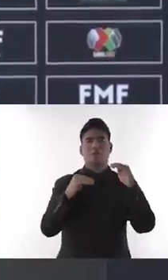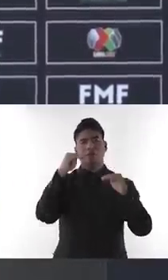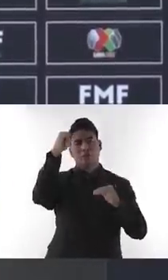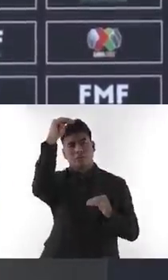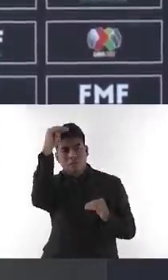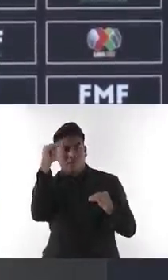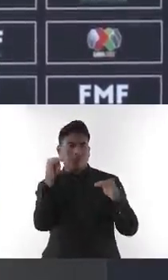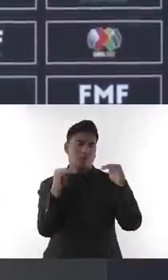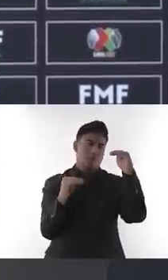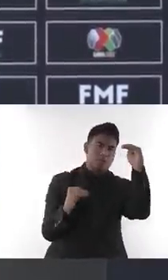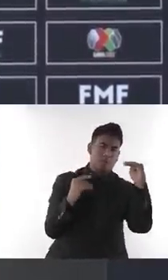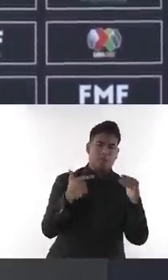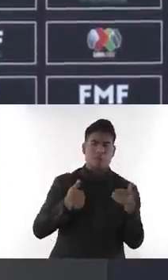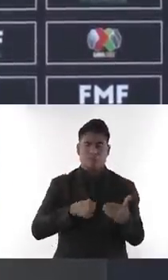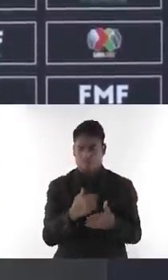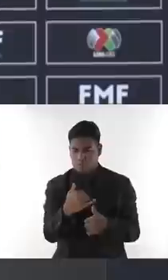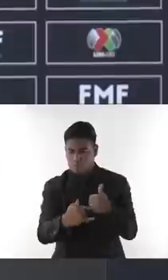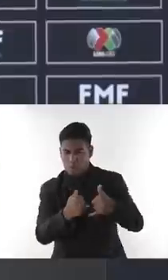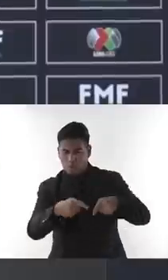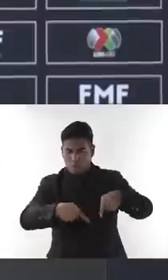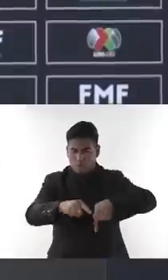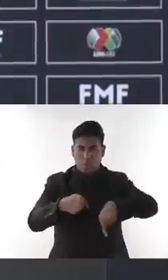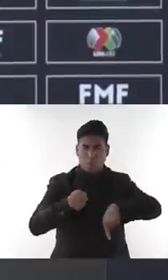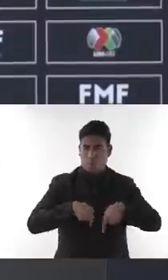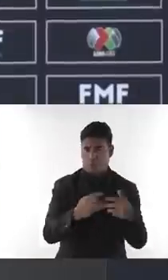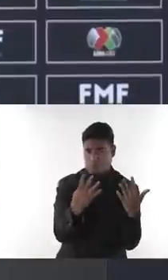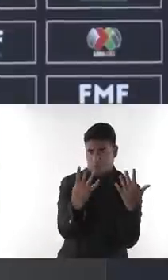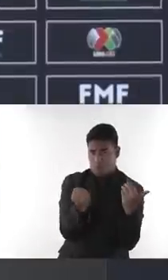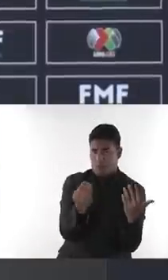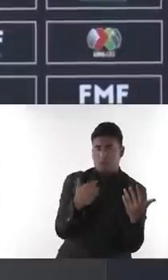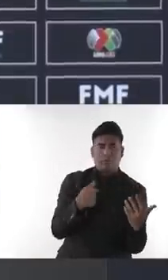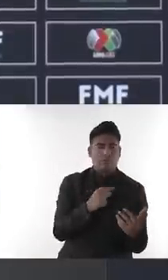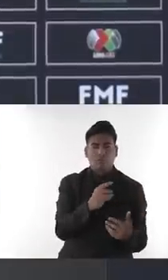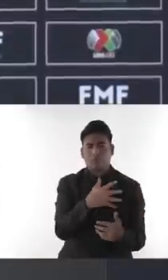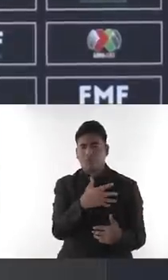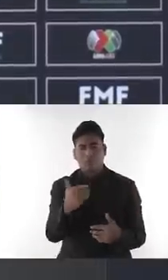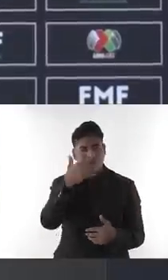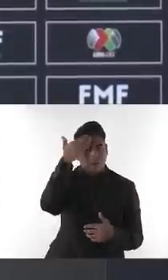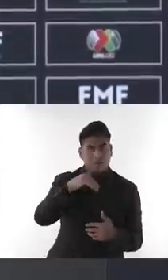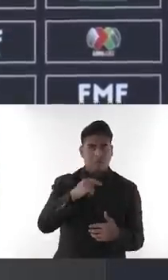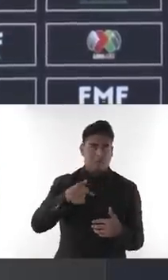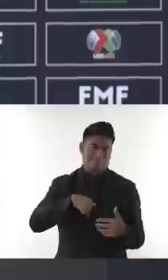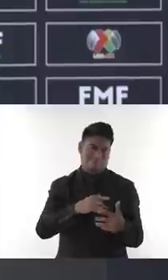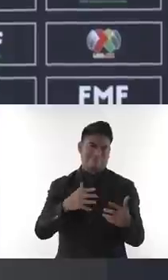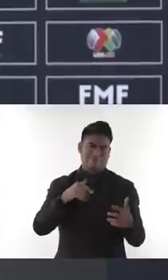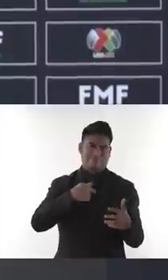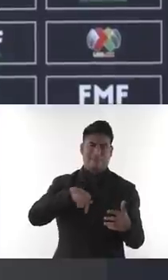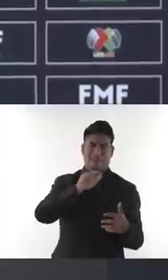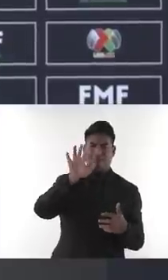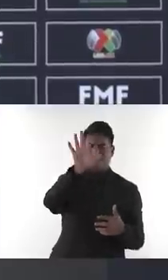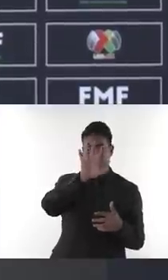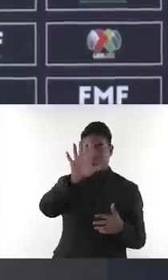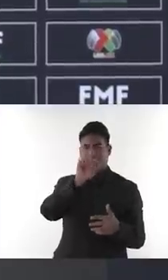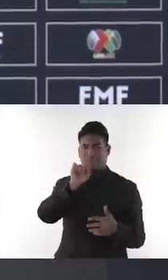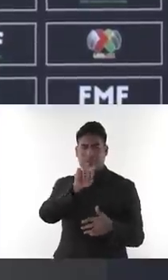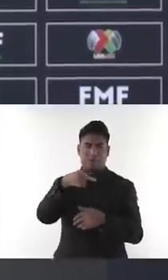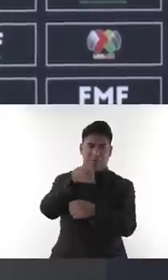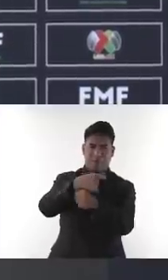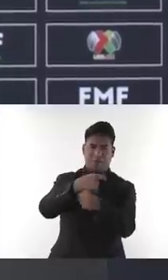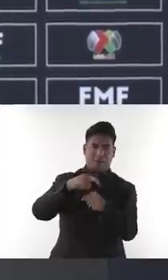debutaban 9 jugadores, ahora debuta casi el doble en primera división. Entonces, creo que lo deportivo es lo